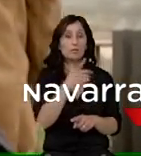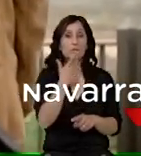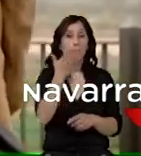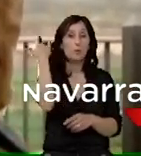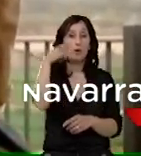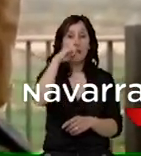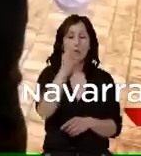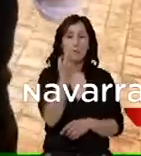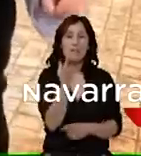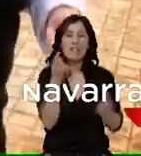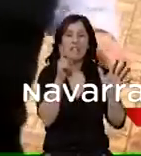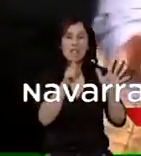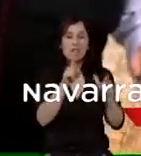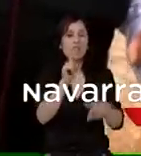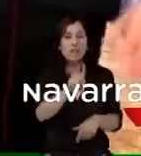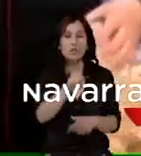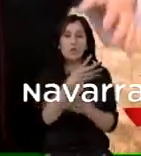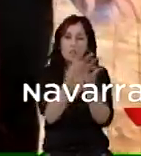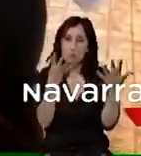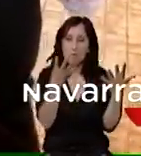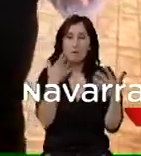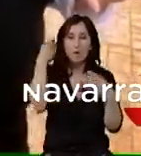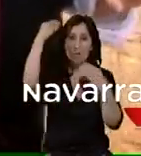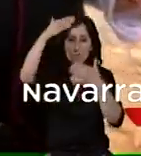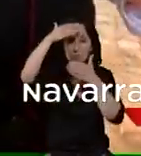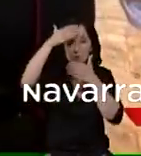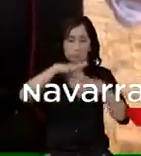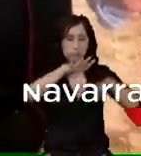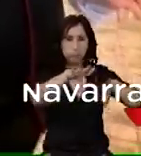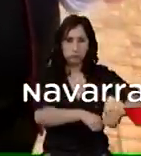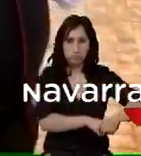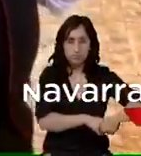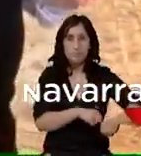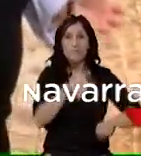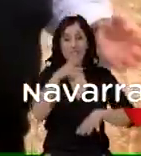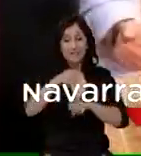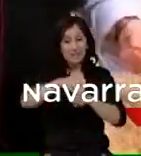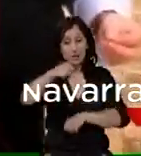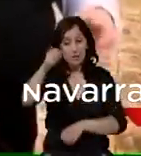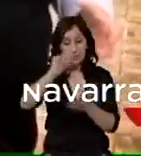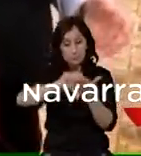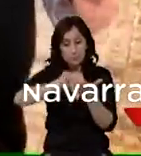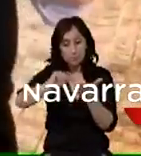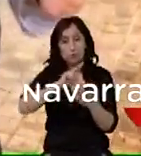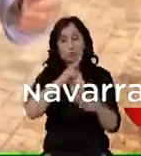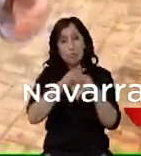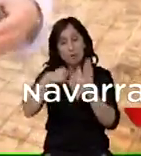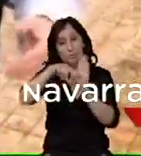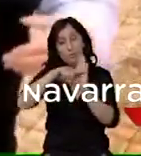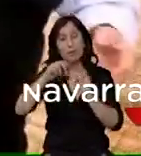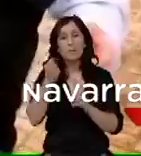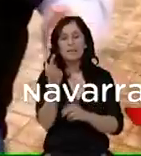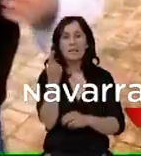moros en 1119. Pero el primer documento escrito en el que Cabanillas aparece es en 1124,